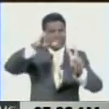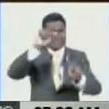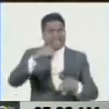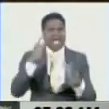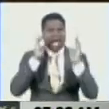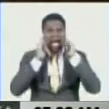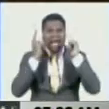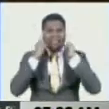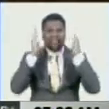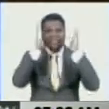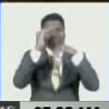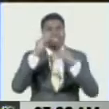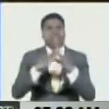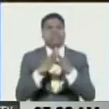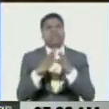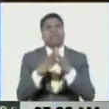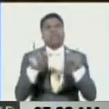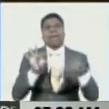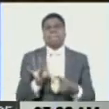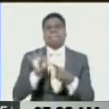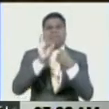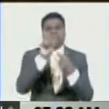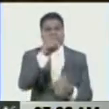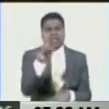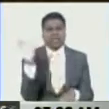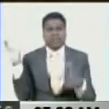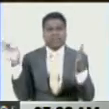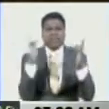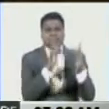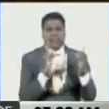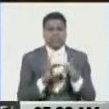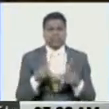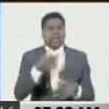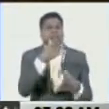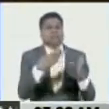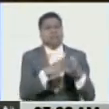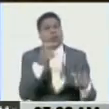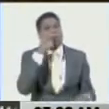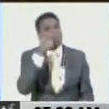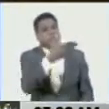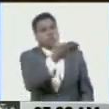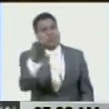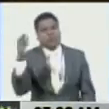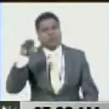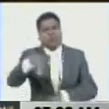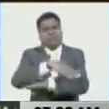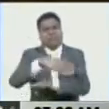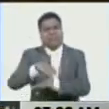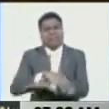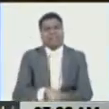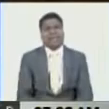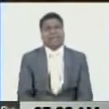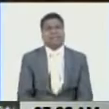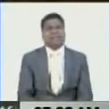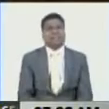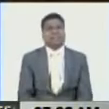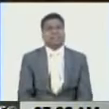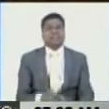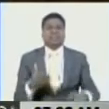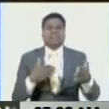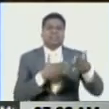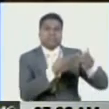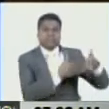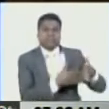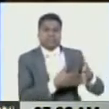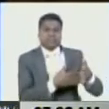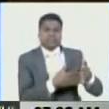Bien atento que tenemos un operativo muy especial para palpar las expresiones del poder popular, del pueblo en la calle ante el imperialismo,